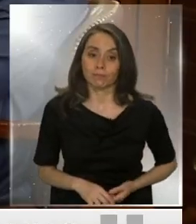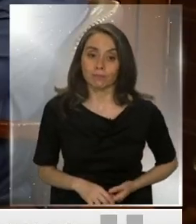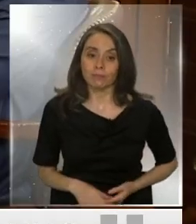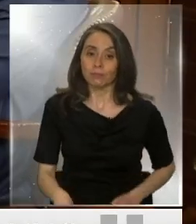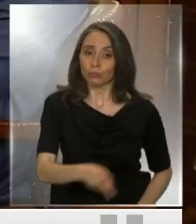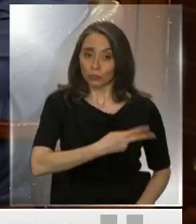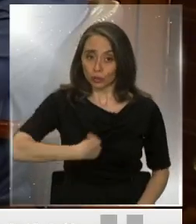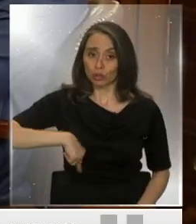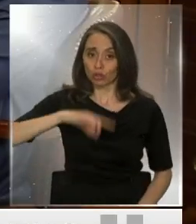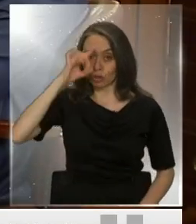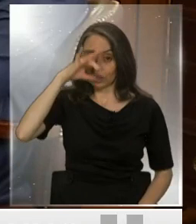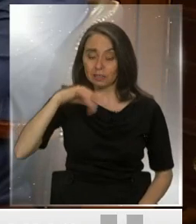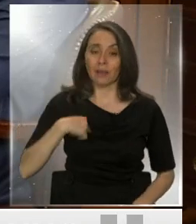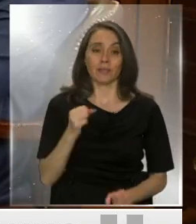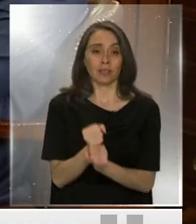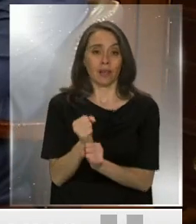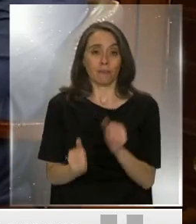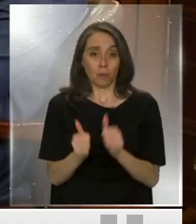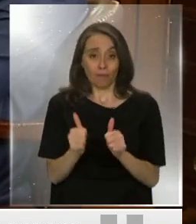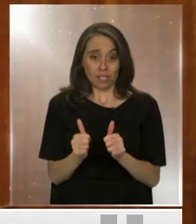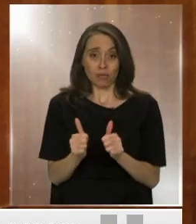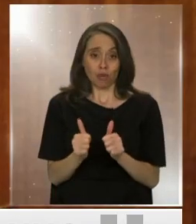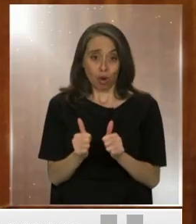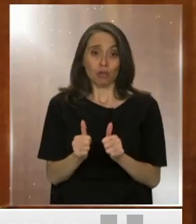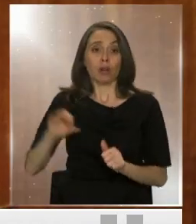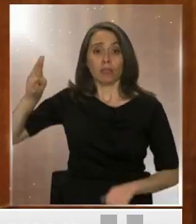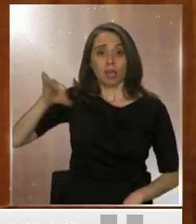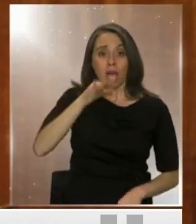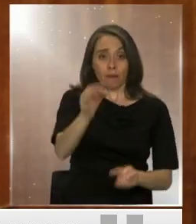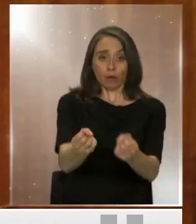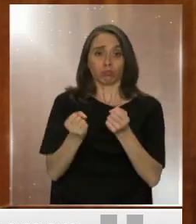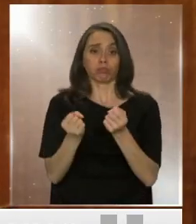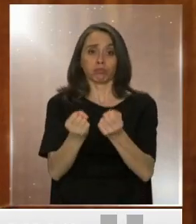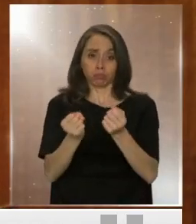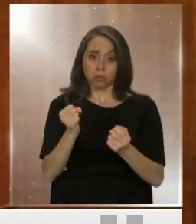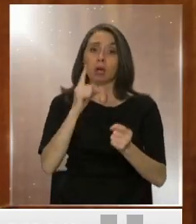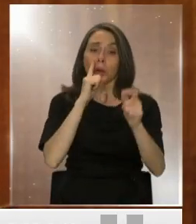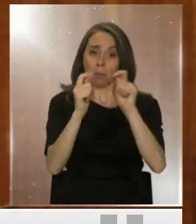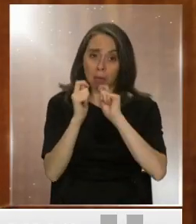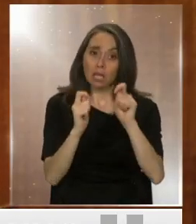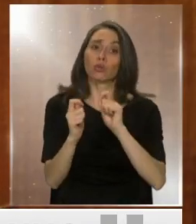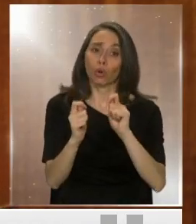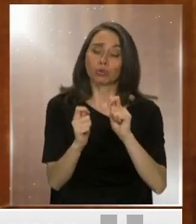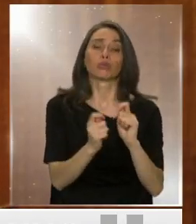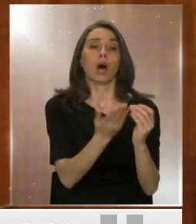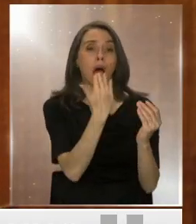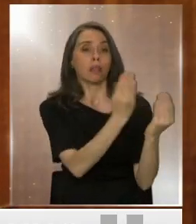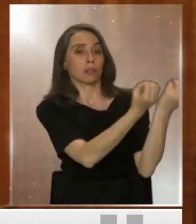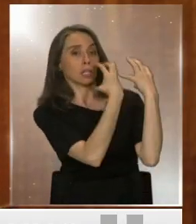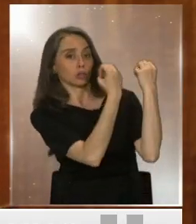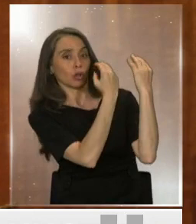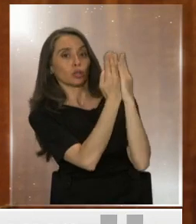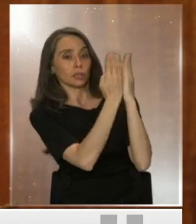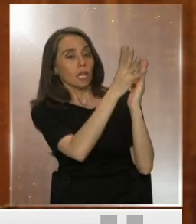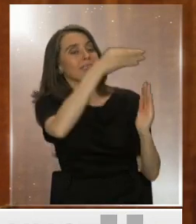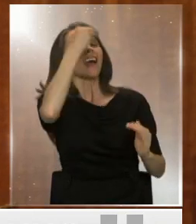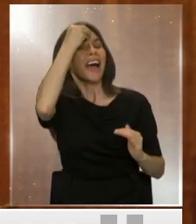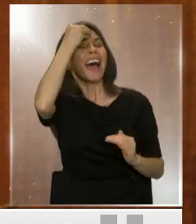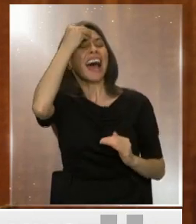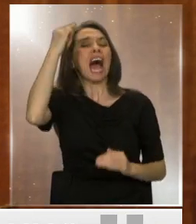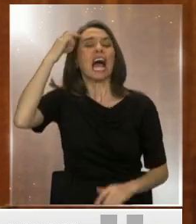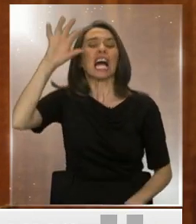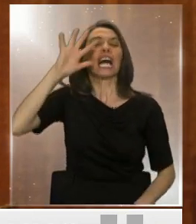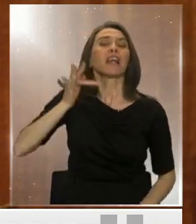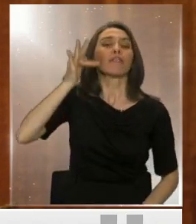nosotros sabemos que nuestra profesión es una profesión de riesgo eso lo asimilamos nos preparan para esto pero quizás nunca a uno lo llevarán